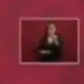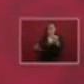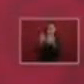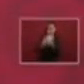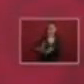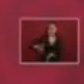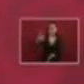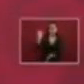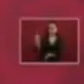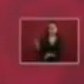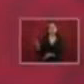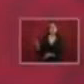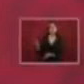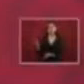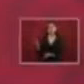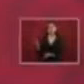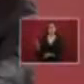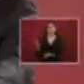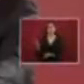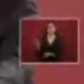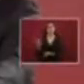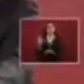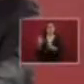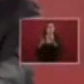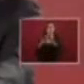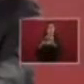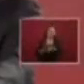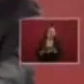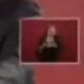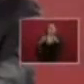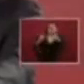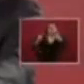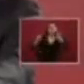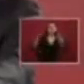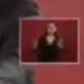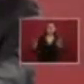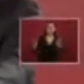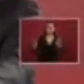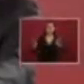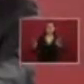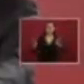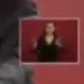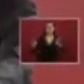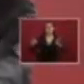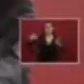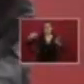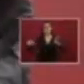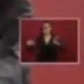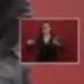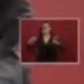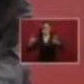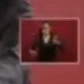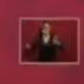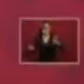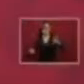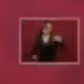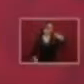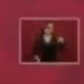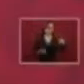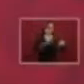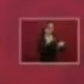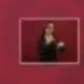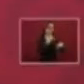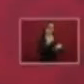presidente, el tamaño de la tarea en materia de combate a la corrupción sigue siendo gigantesco. Pero este es más... La escoba tiene mucho trabajo. Pero esta es más